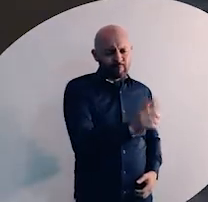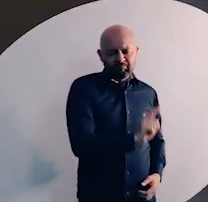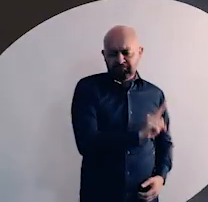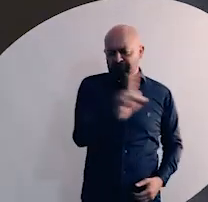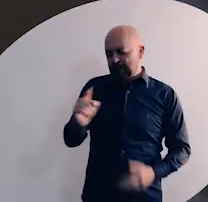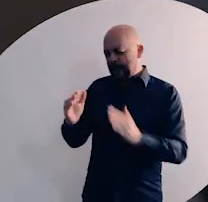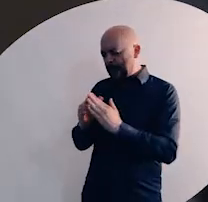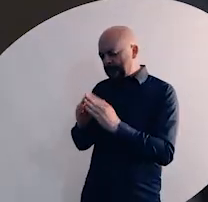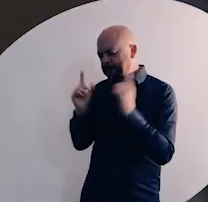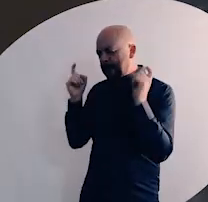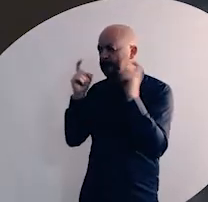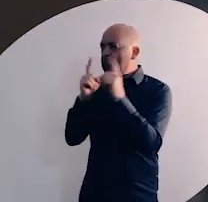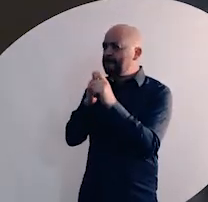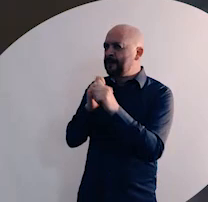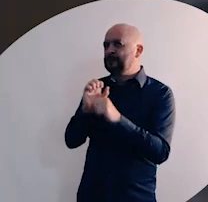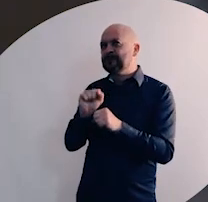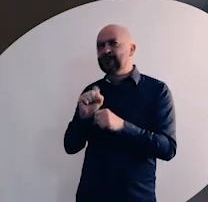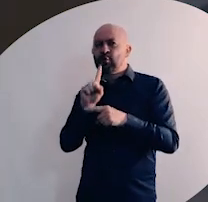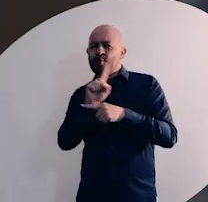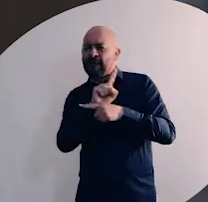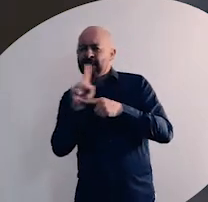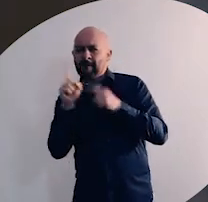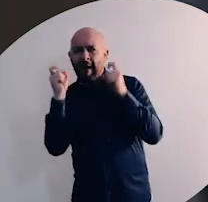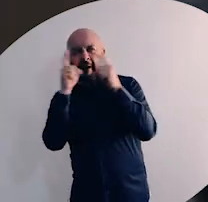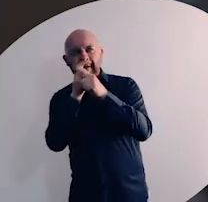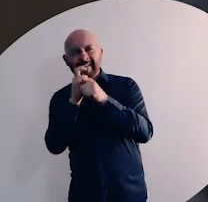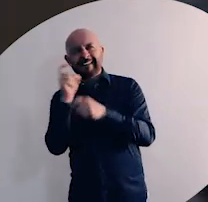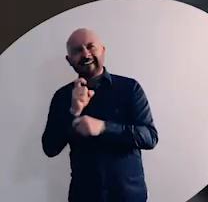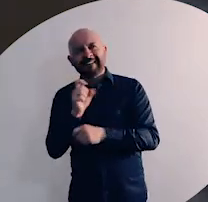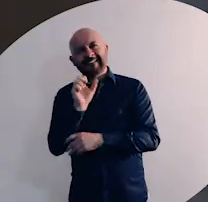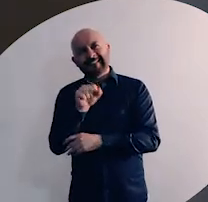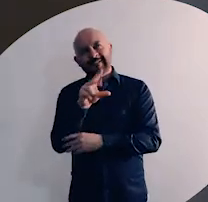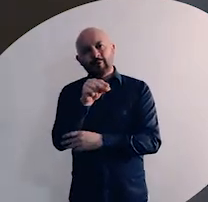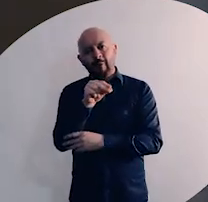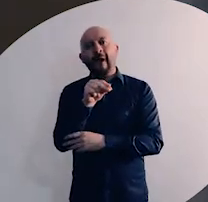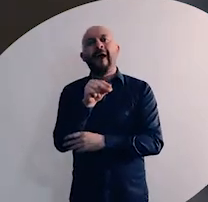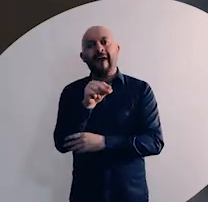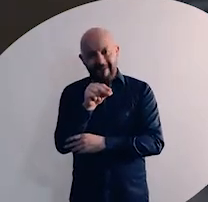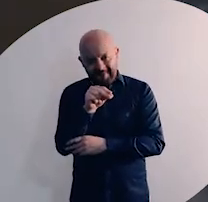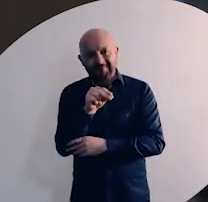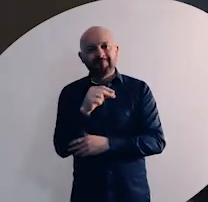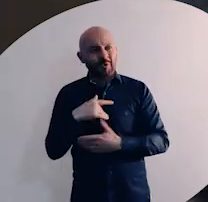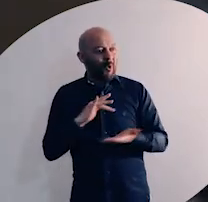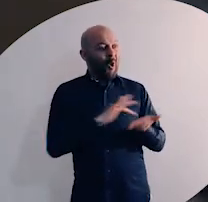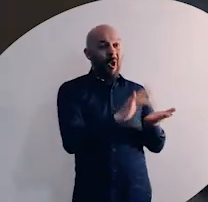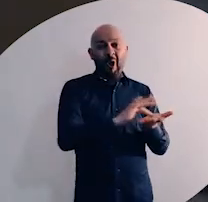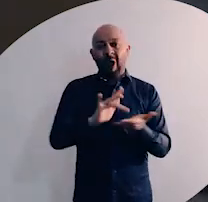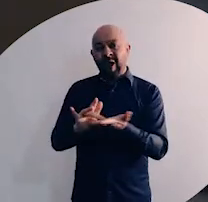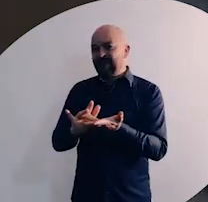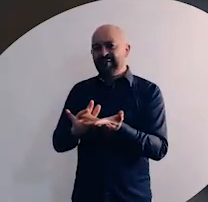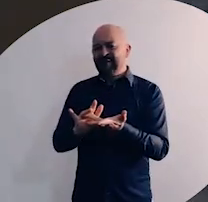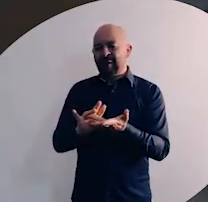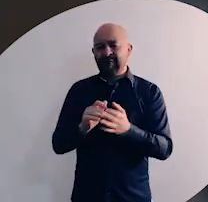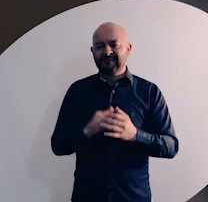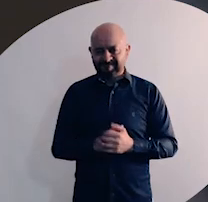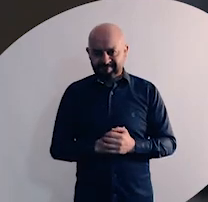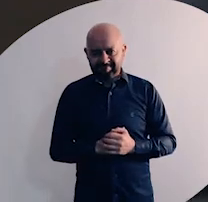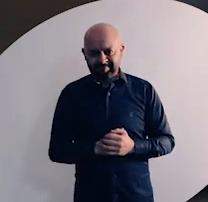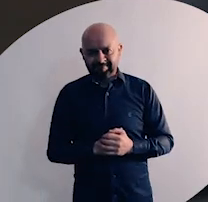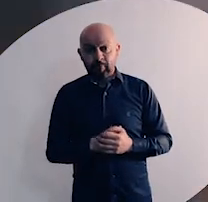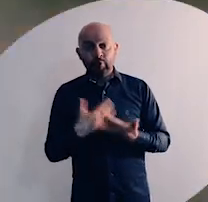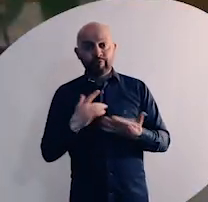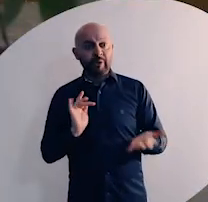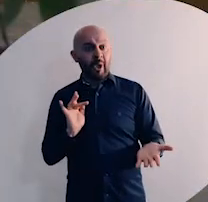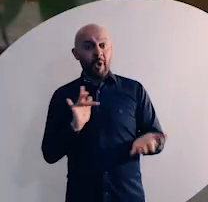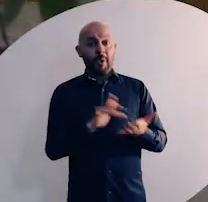ahí, váyase para su casa, deje pasar un par de días, una semana y pregúntese si lo necesita. Así evita dejarse llevar por sus